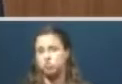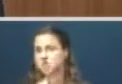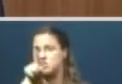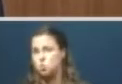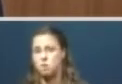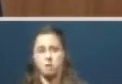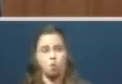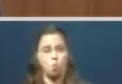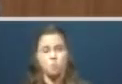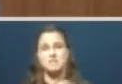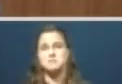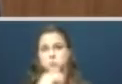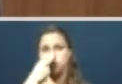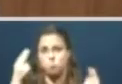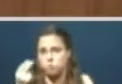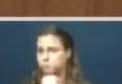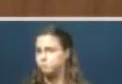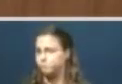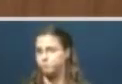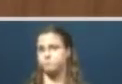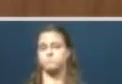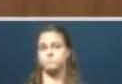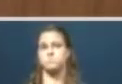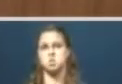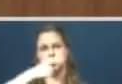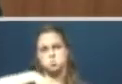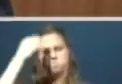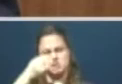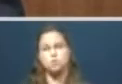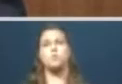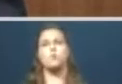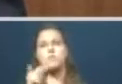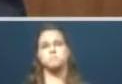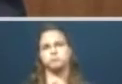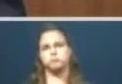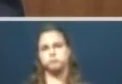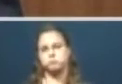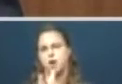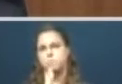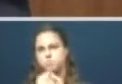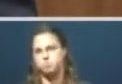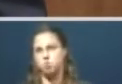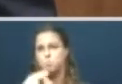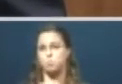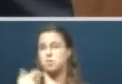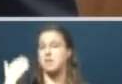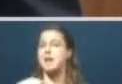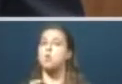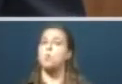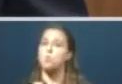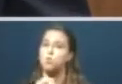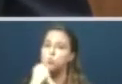servicios públicos considero fundamental mantener el consenso político alcanzado en el grupo de trabajo